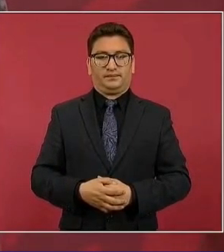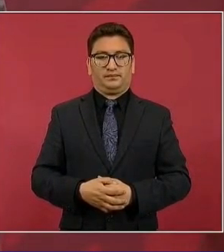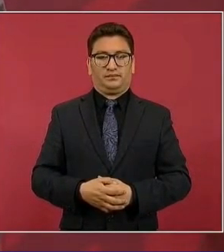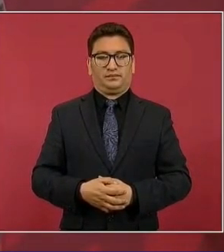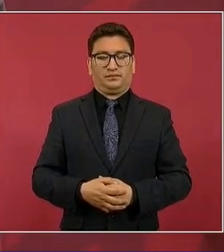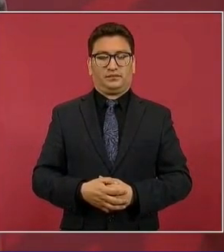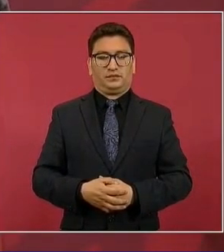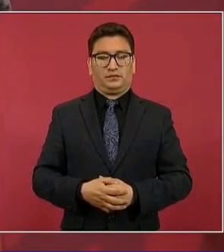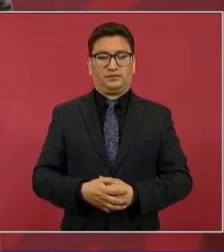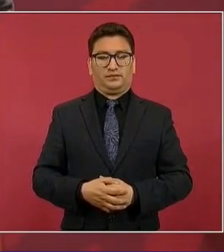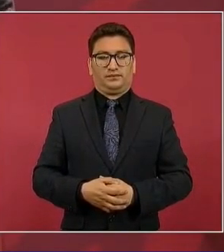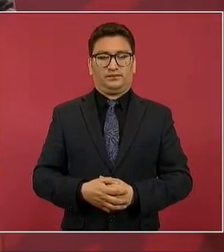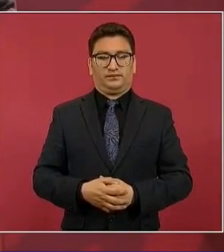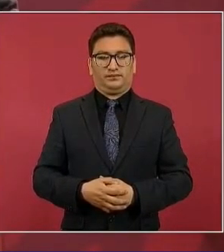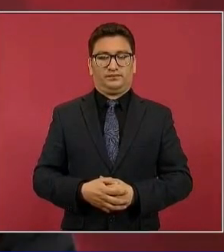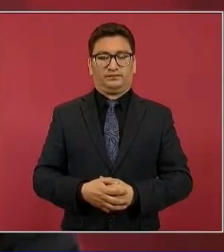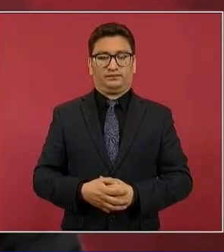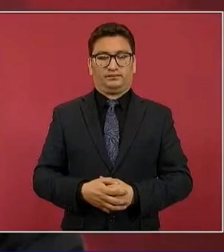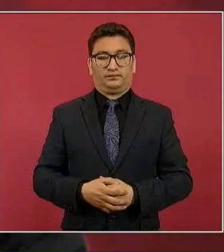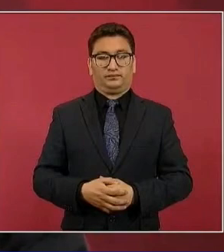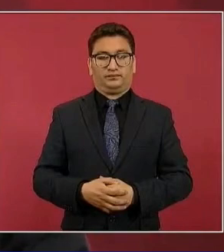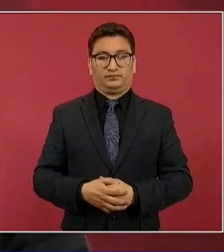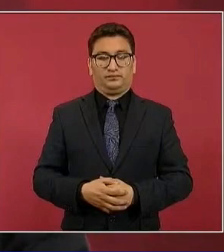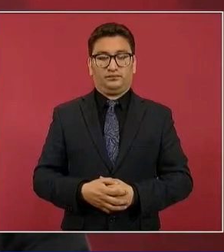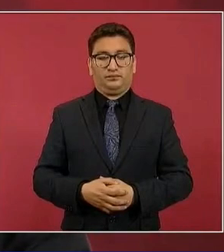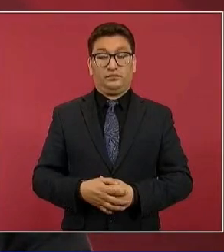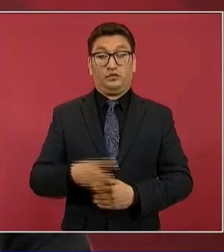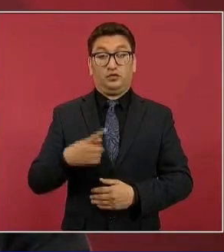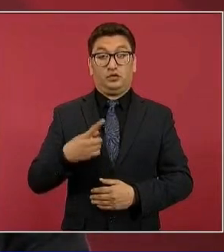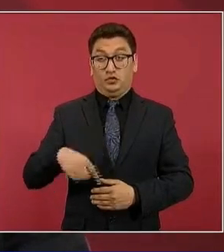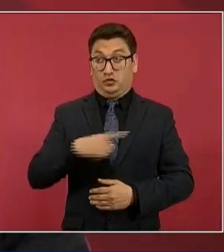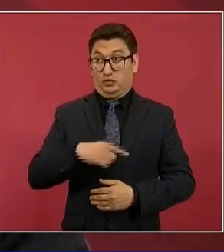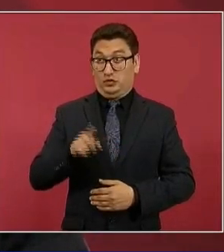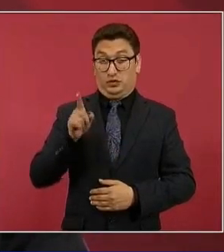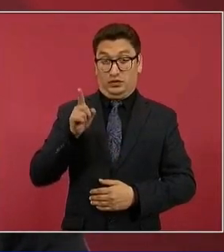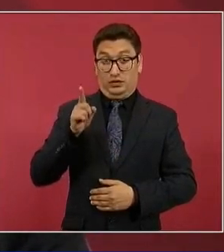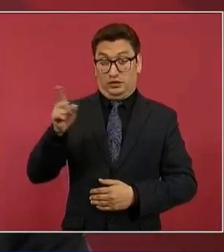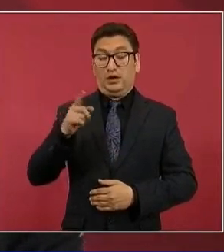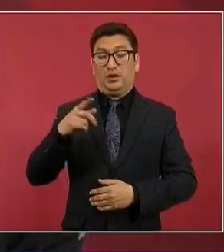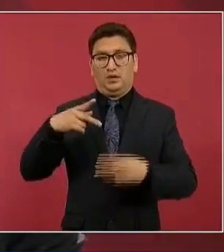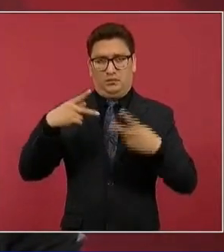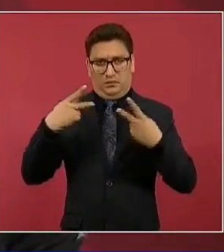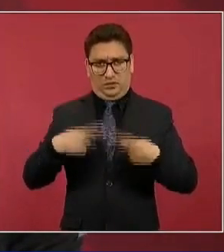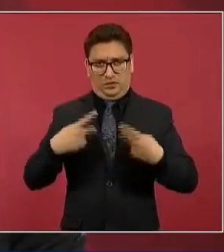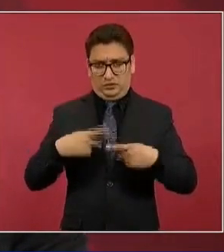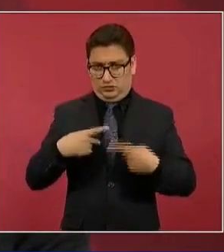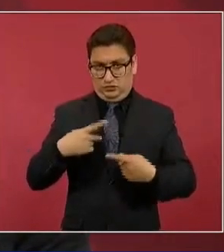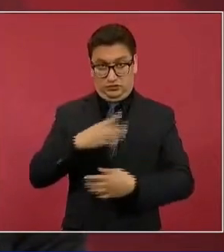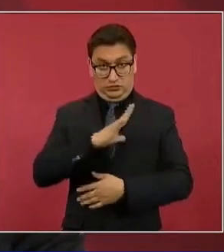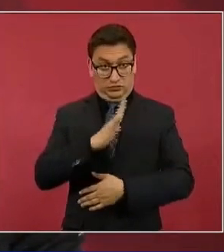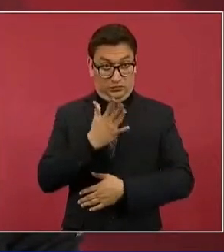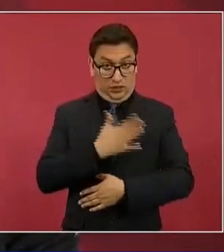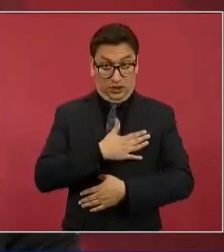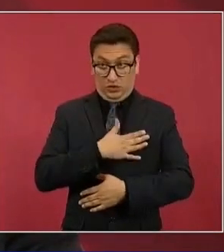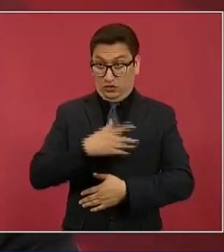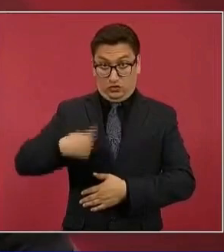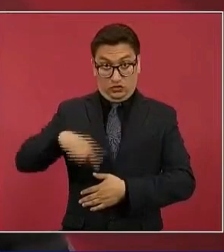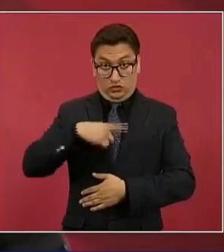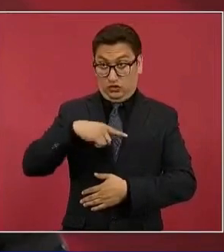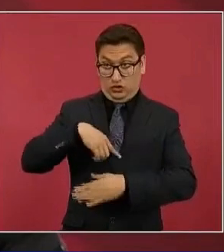tenemos nosotros fobia al pueblo español, lo respetamos mucho, es un pueblo